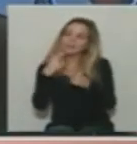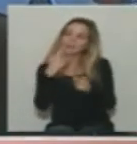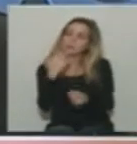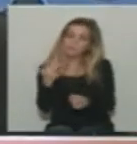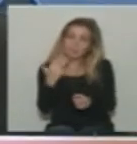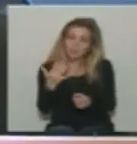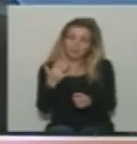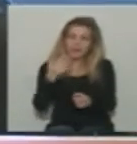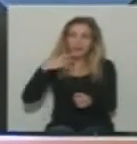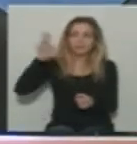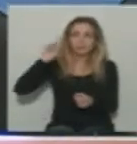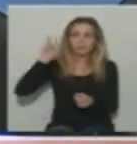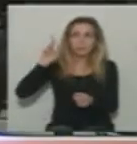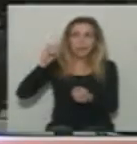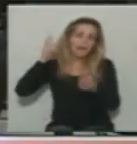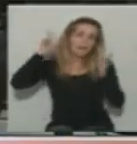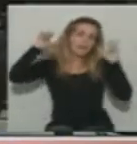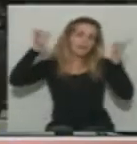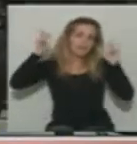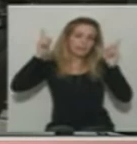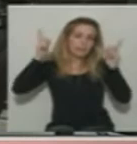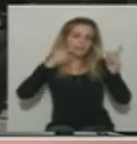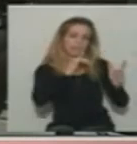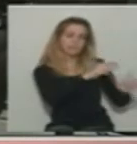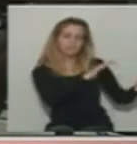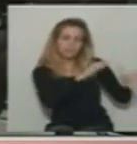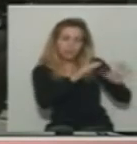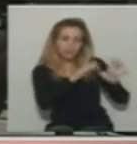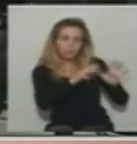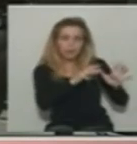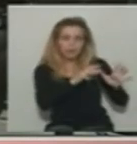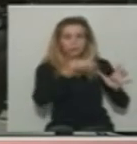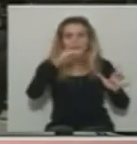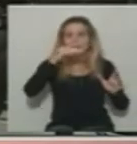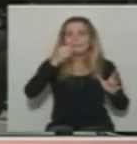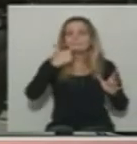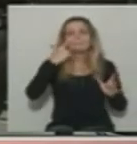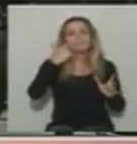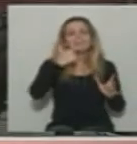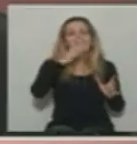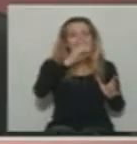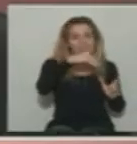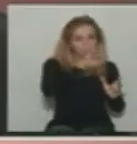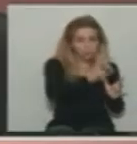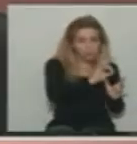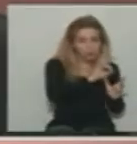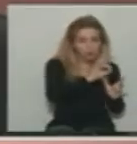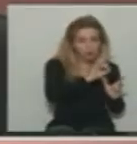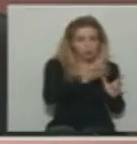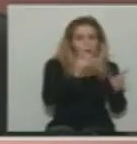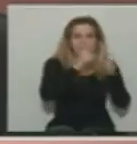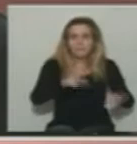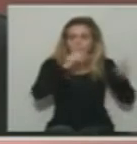oye, suena divertido. Es muy bueno. Él dice masismo más de lo masismo es más de lo mismo, masismo más